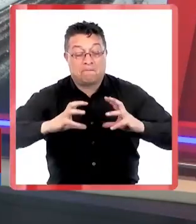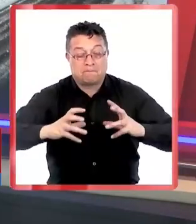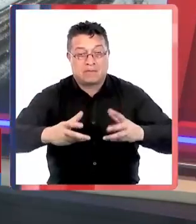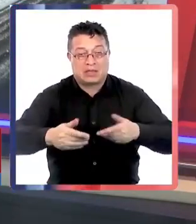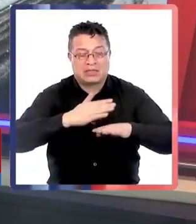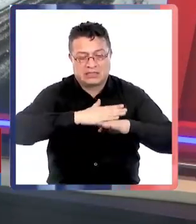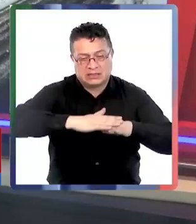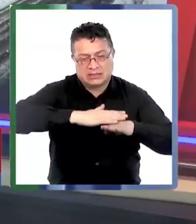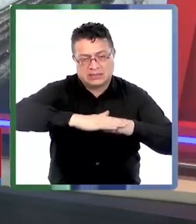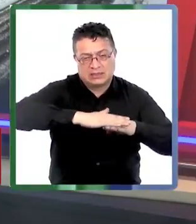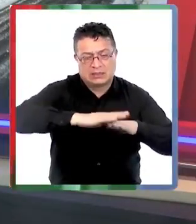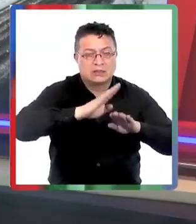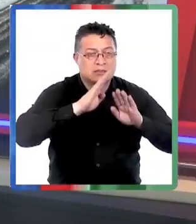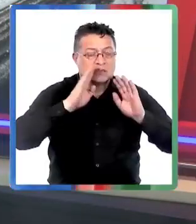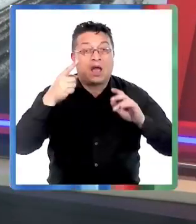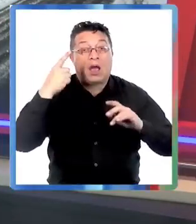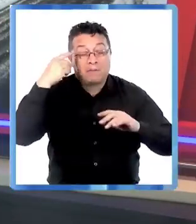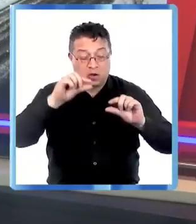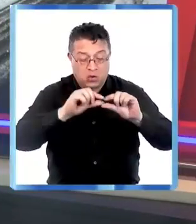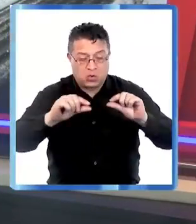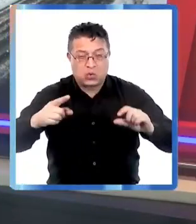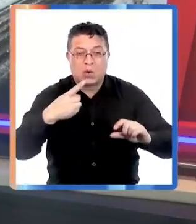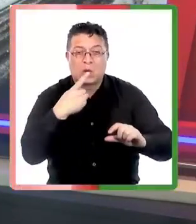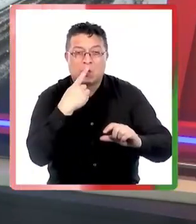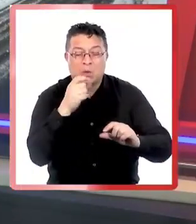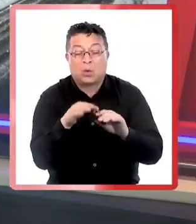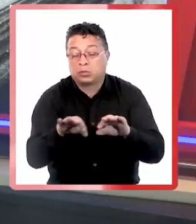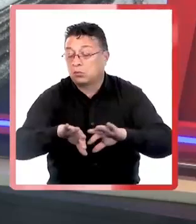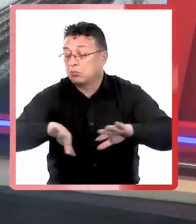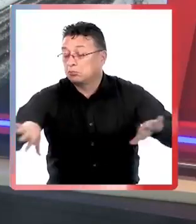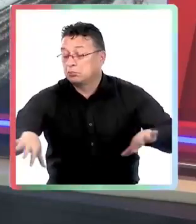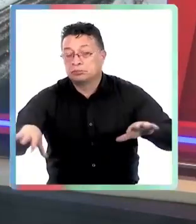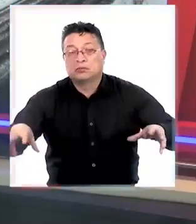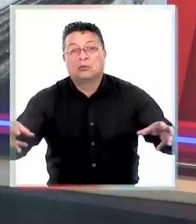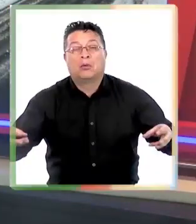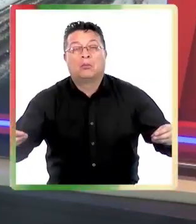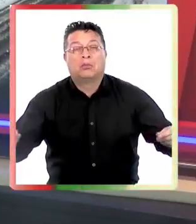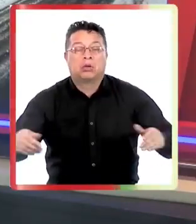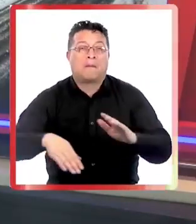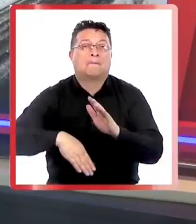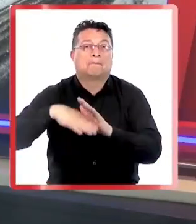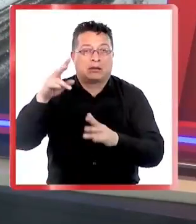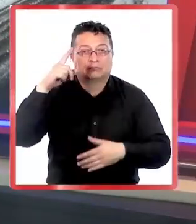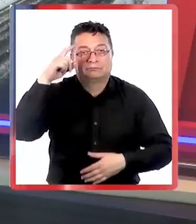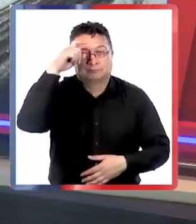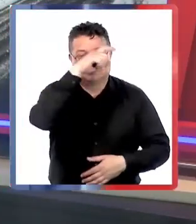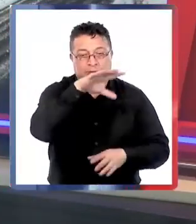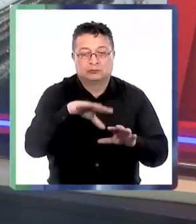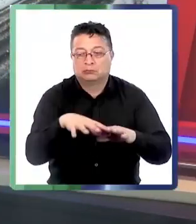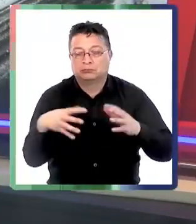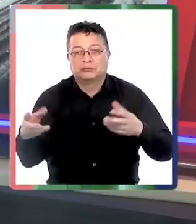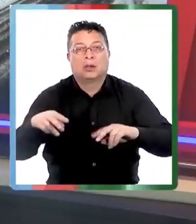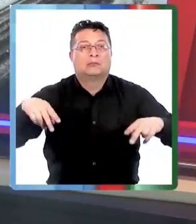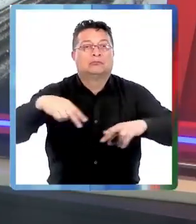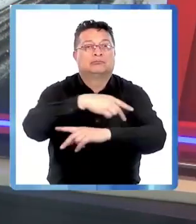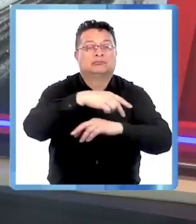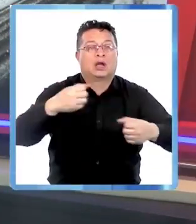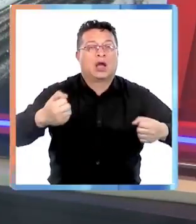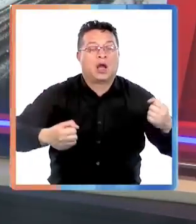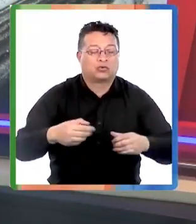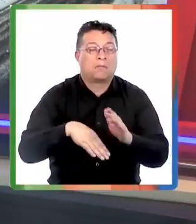máquina ha intentado limpiar y emparejar el camino, pero la escarcha simplemente fue dejada a un costado de la vía, lo que provocó más complicaciones para